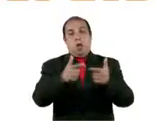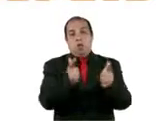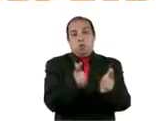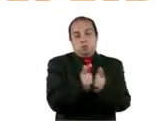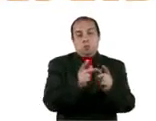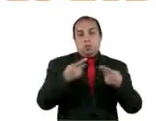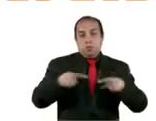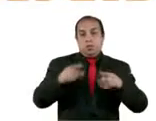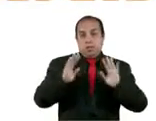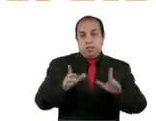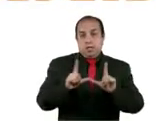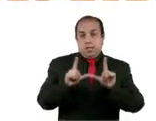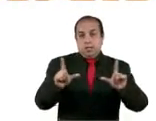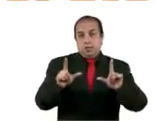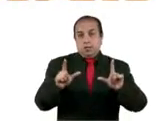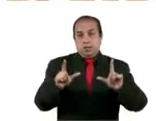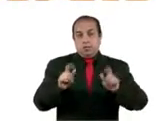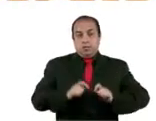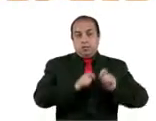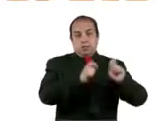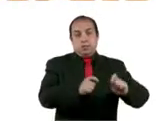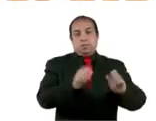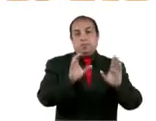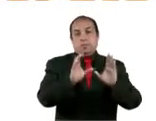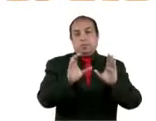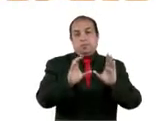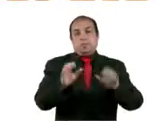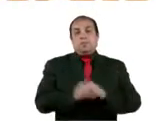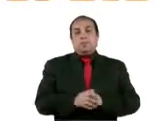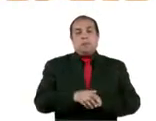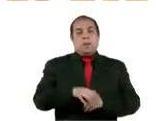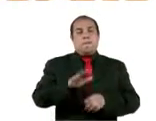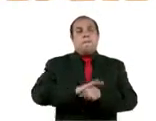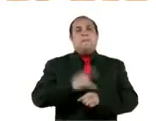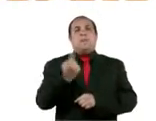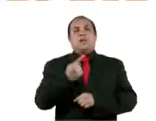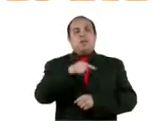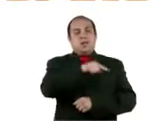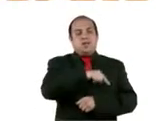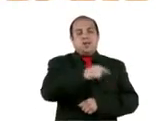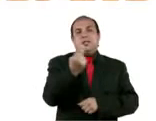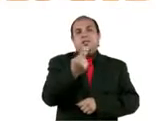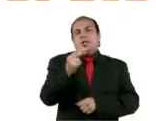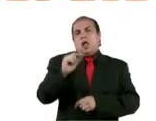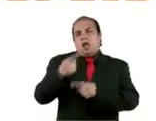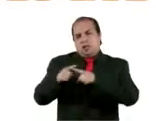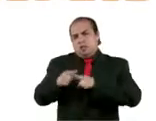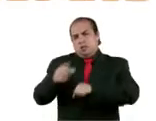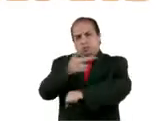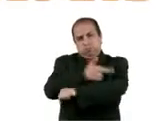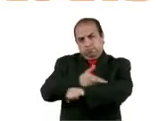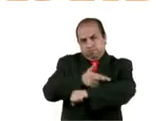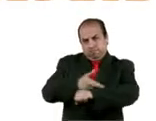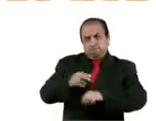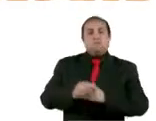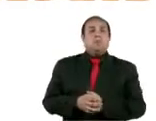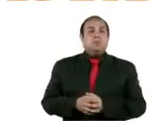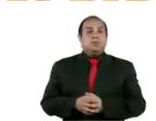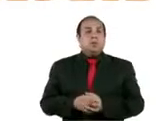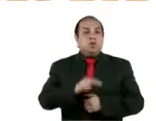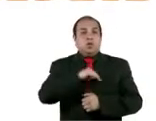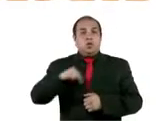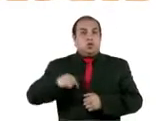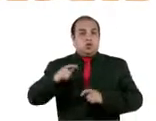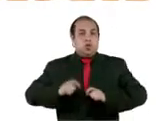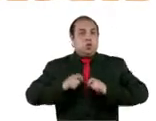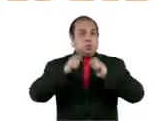de personas que ya tienen esta constancia porque la han requerido para distintas cosas. Entonces estaremos